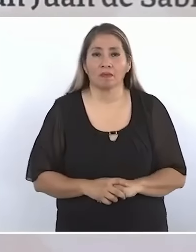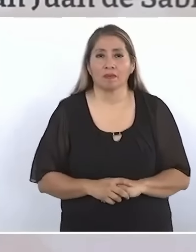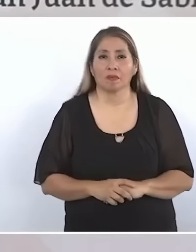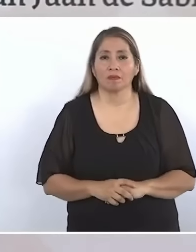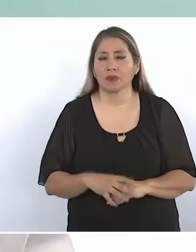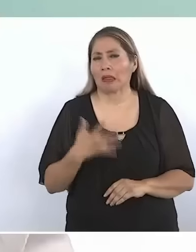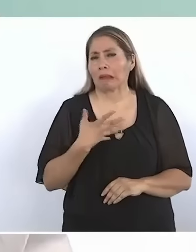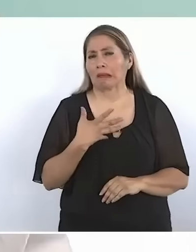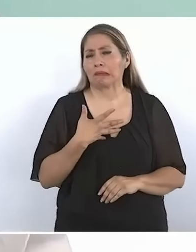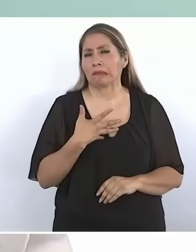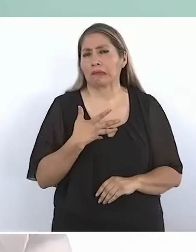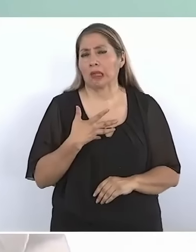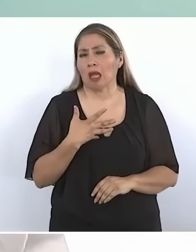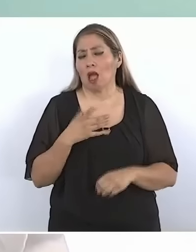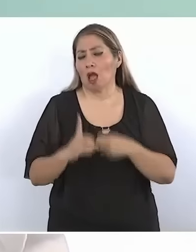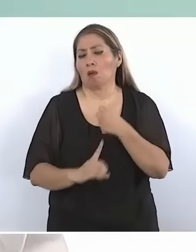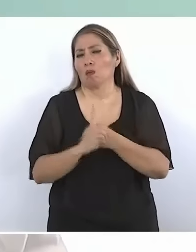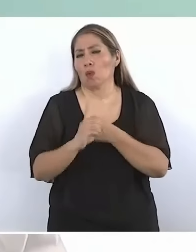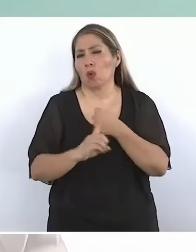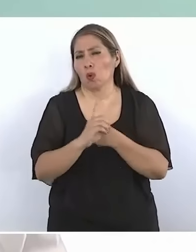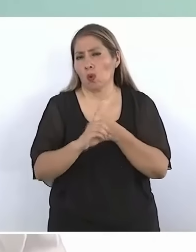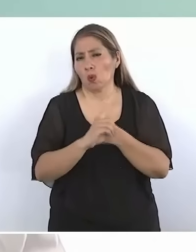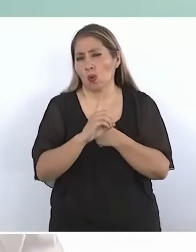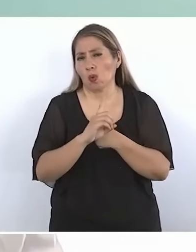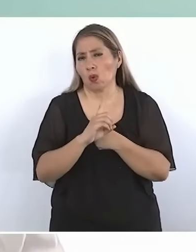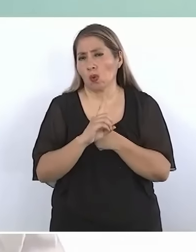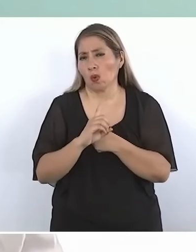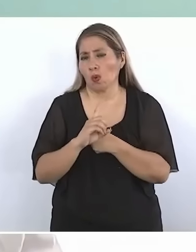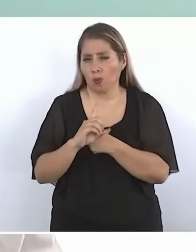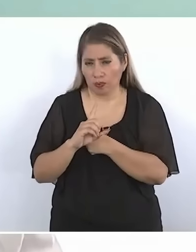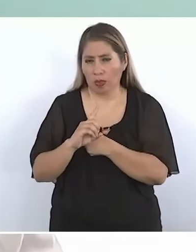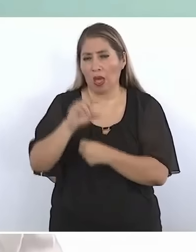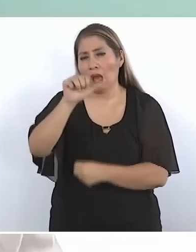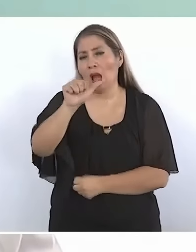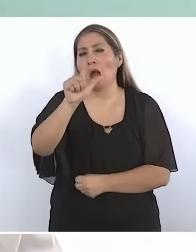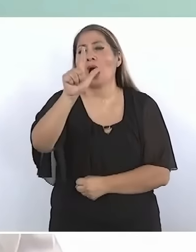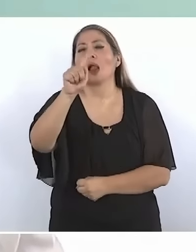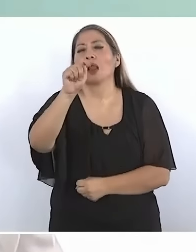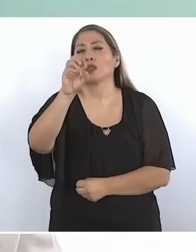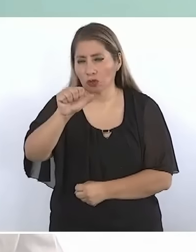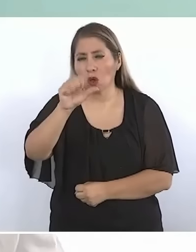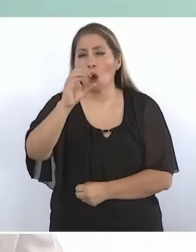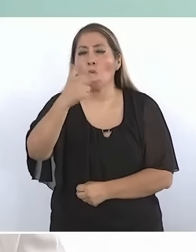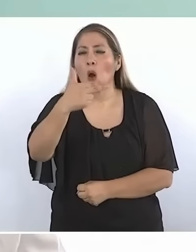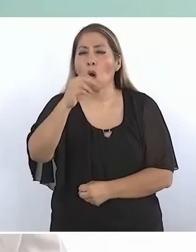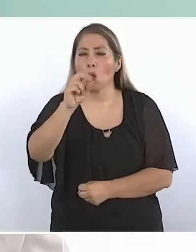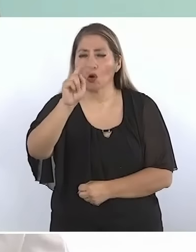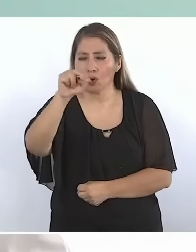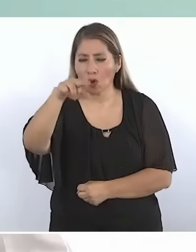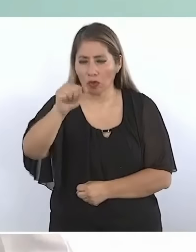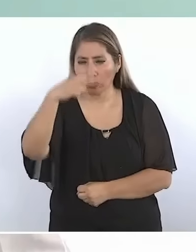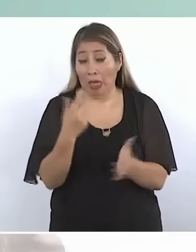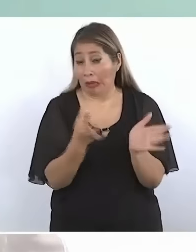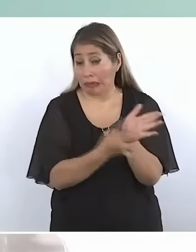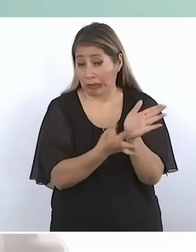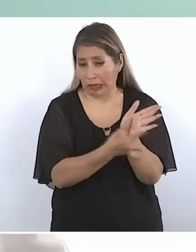resolver el problema de Altos Hornos de México para que haya empleo. Tiene